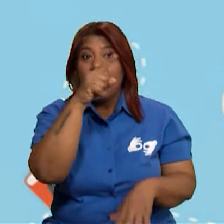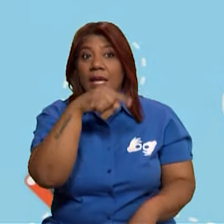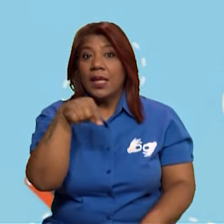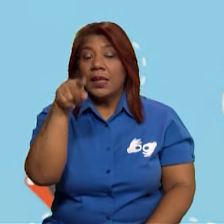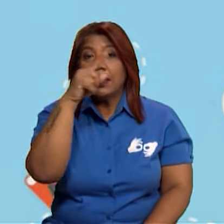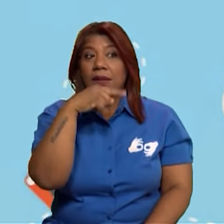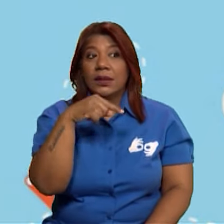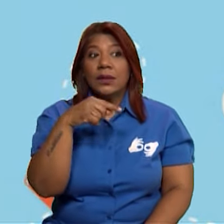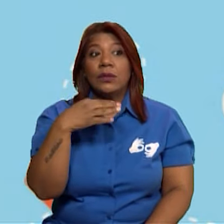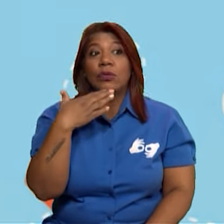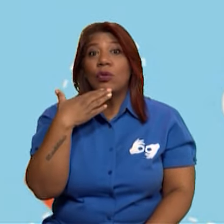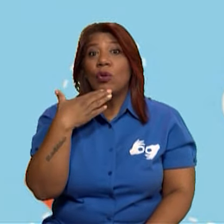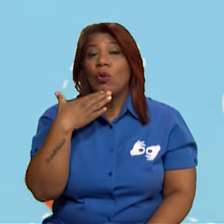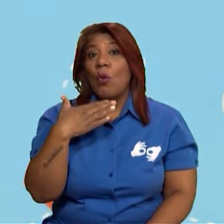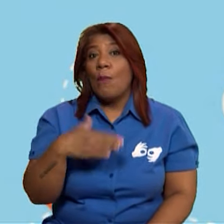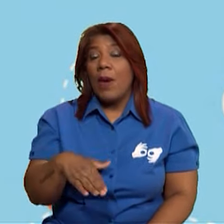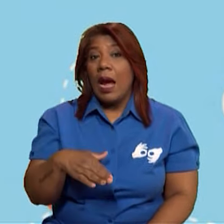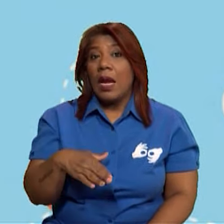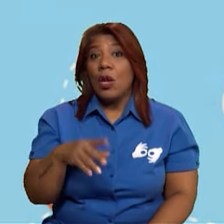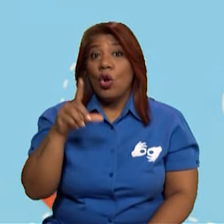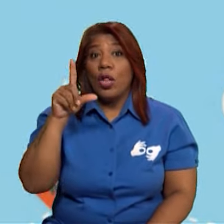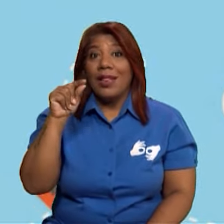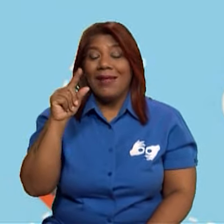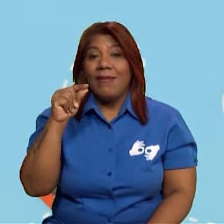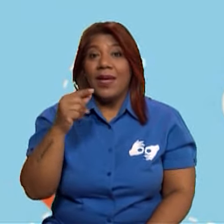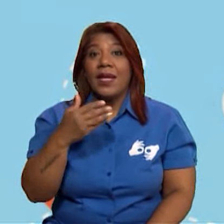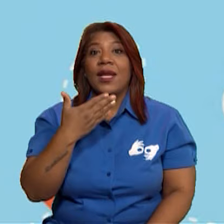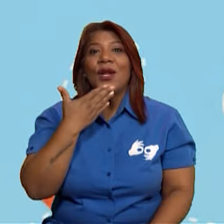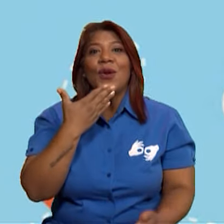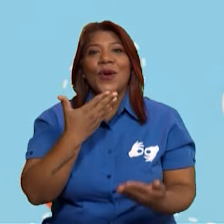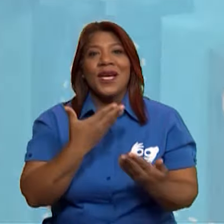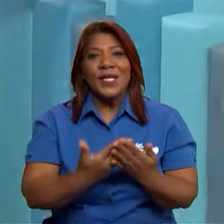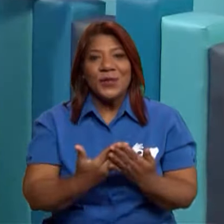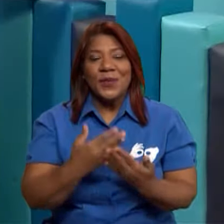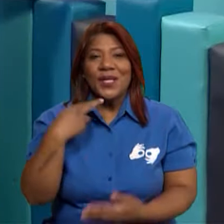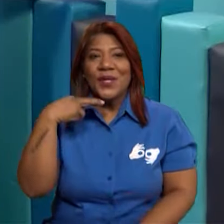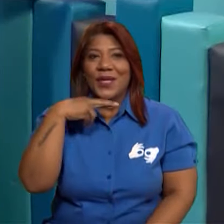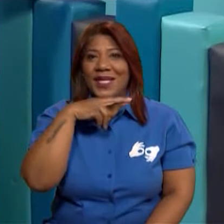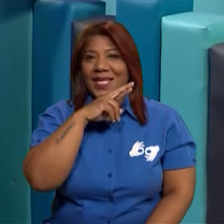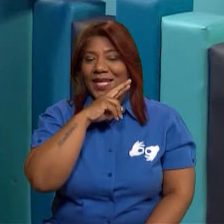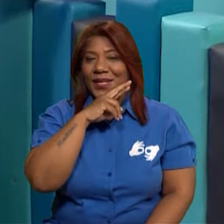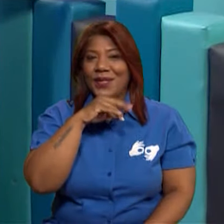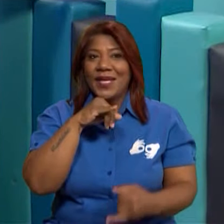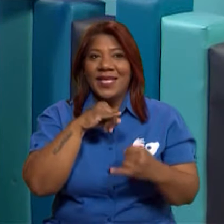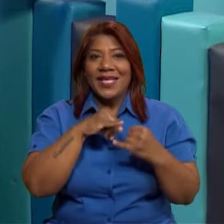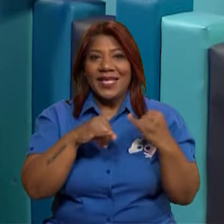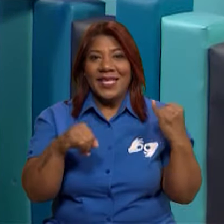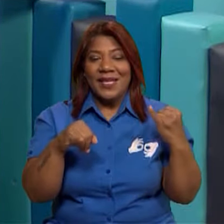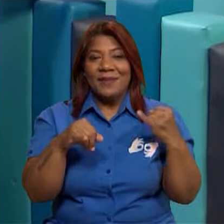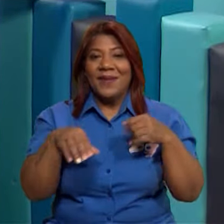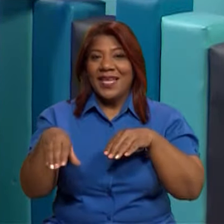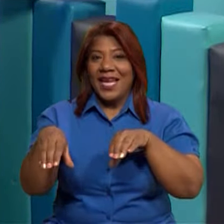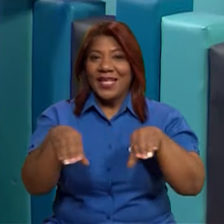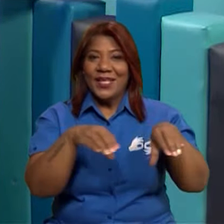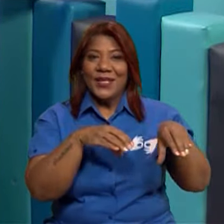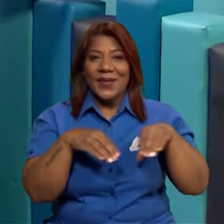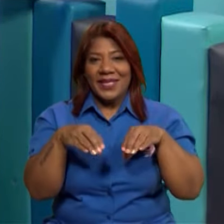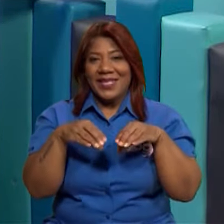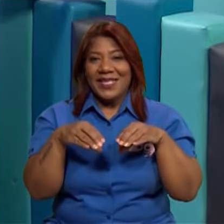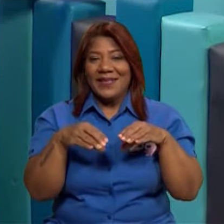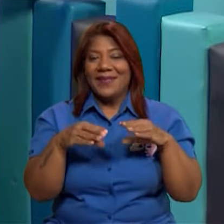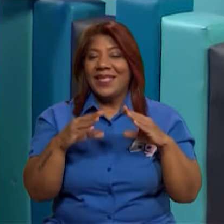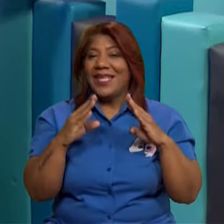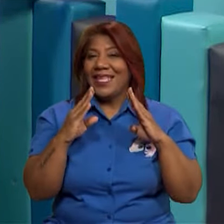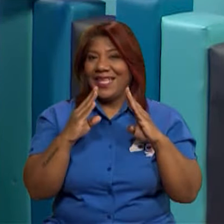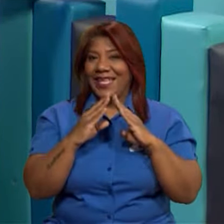los malos hábitos. De esta manera, mis queridos estudiantes, puedes terminar tu actividad en el día